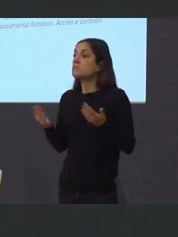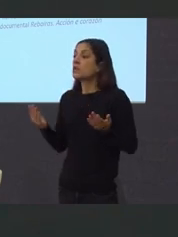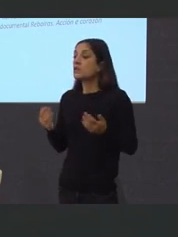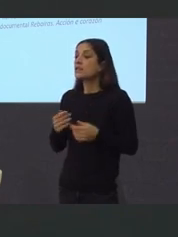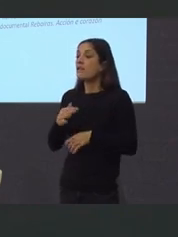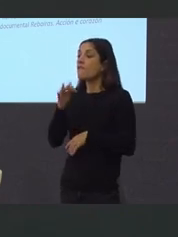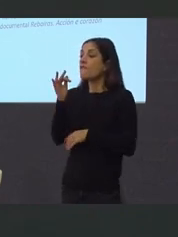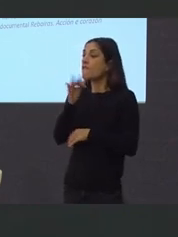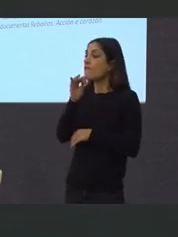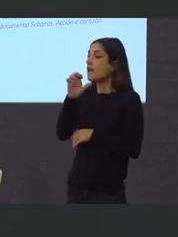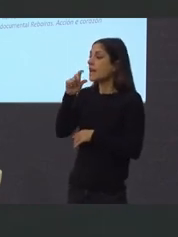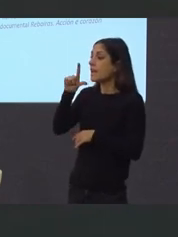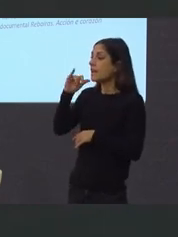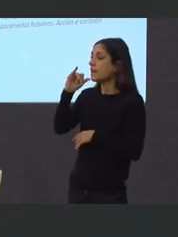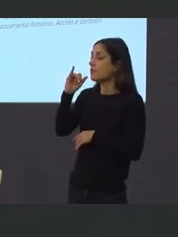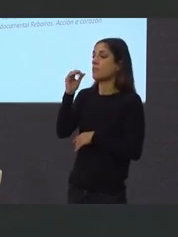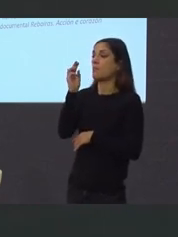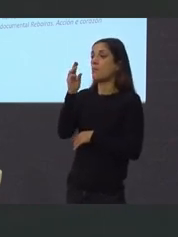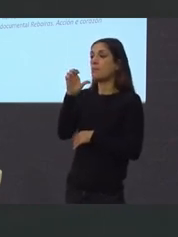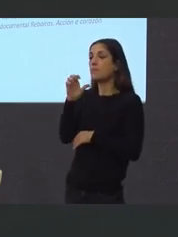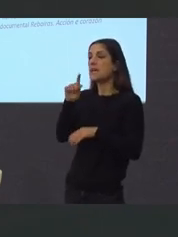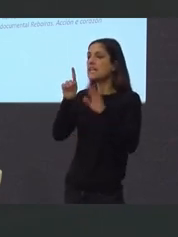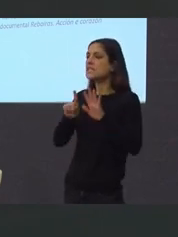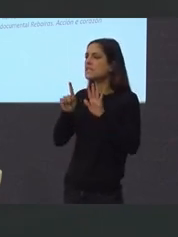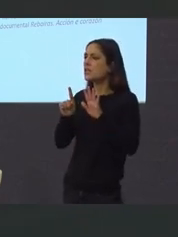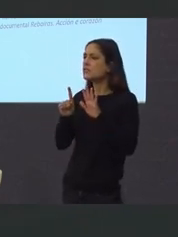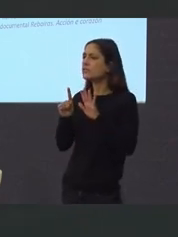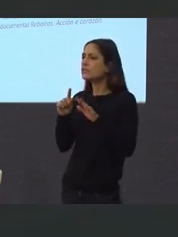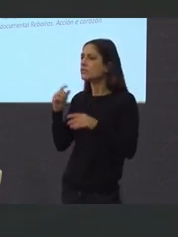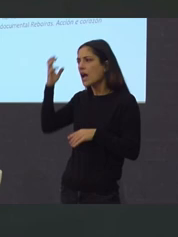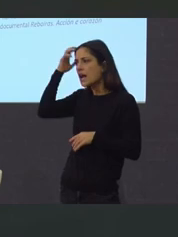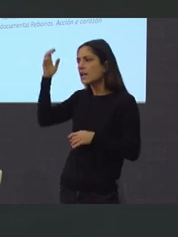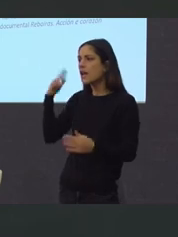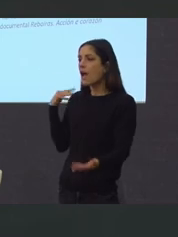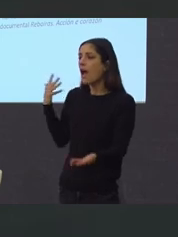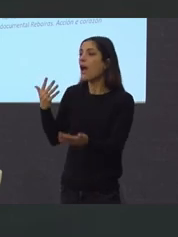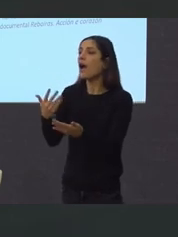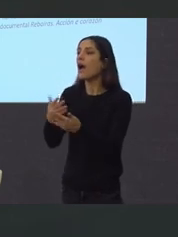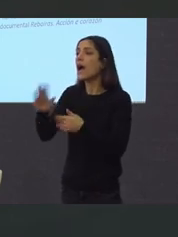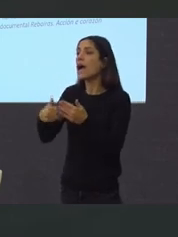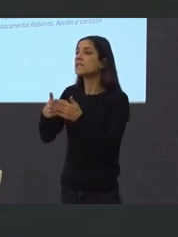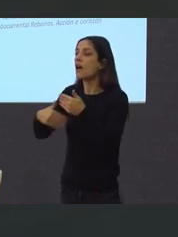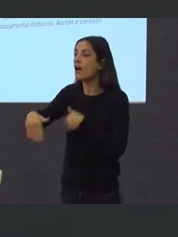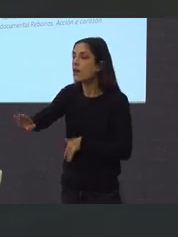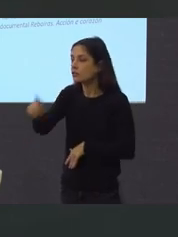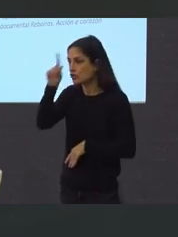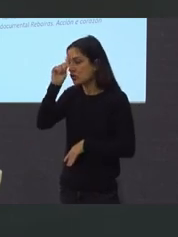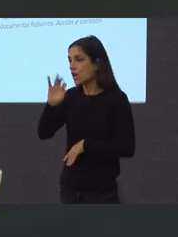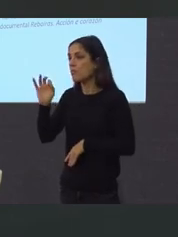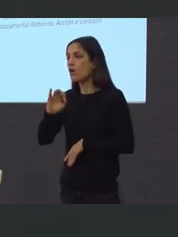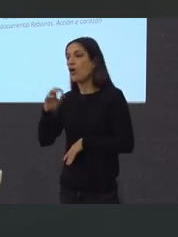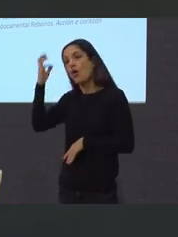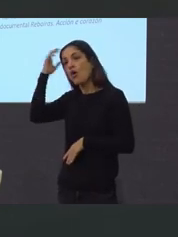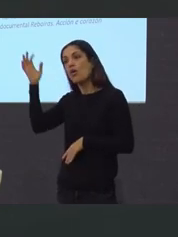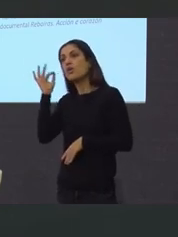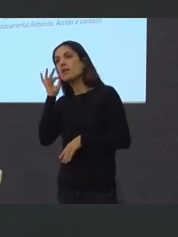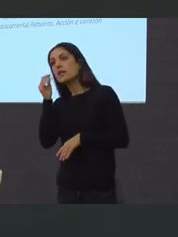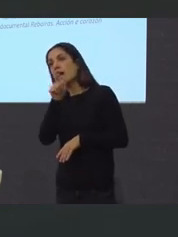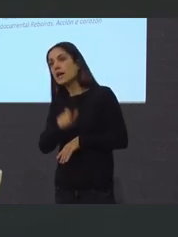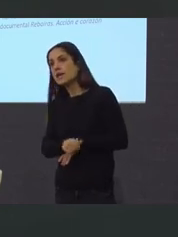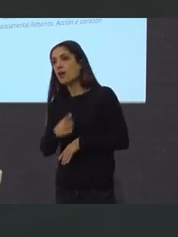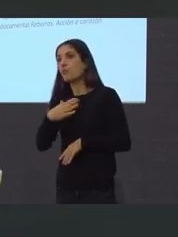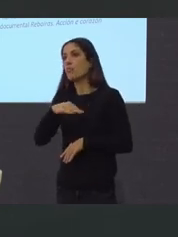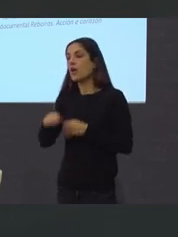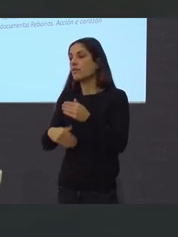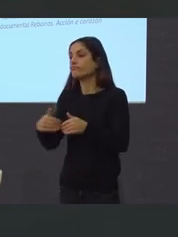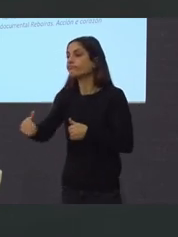VI, si Leonor será reiña ou non, non o sabemos, eu creo que, e era o que falábamos, que está nas nosas mans, que non é doado